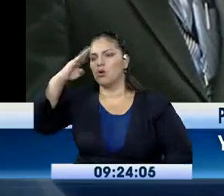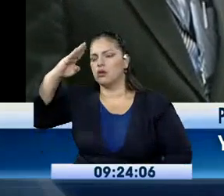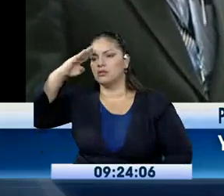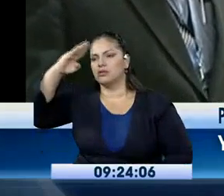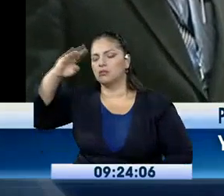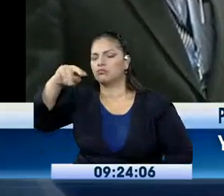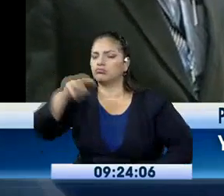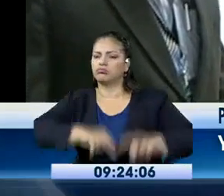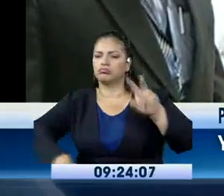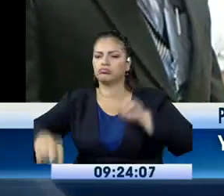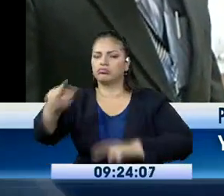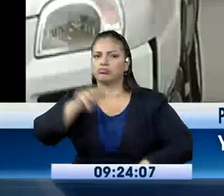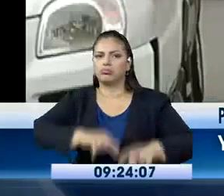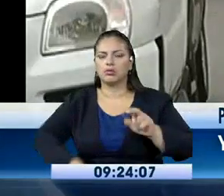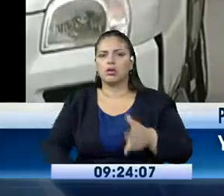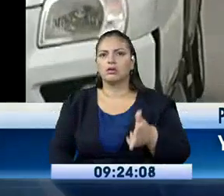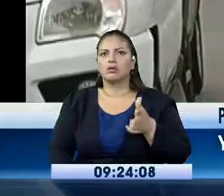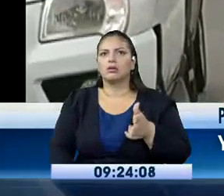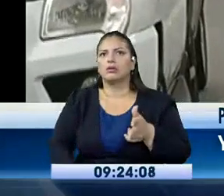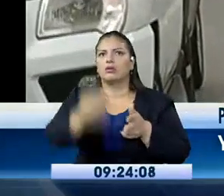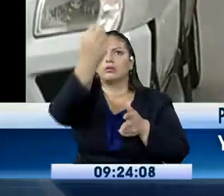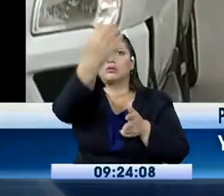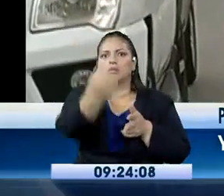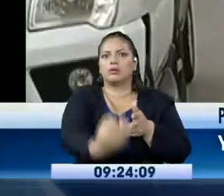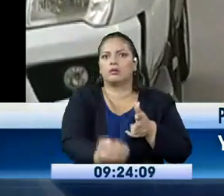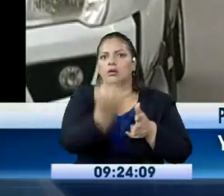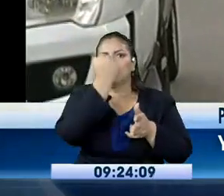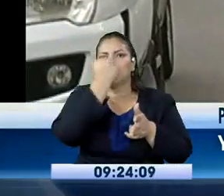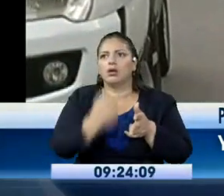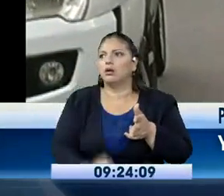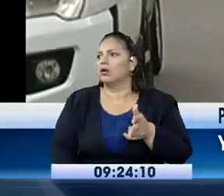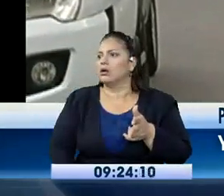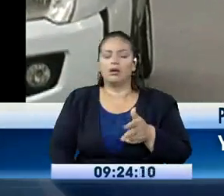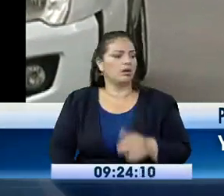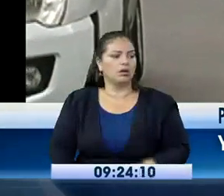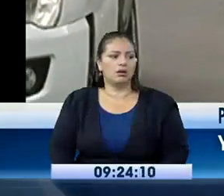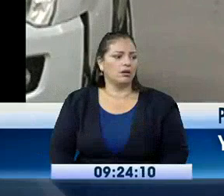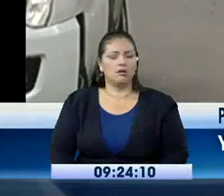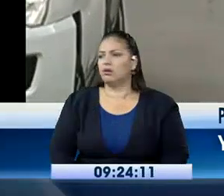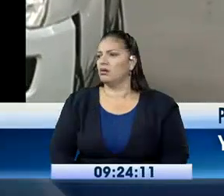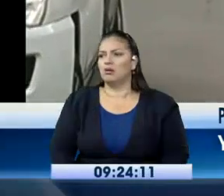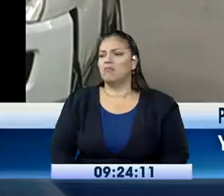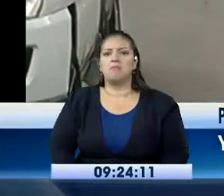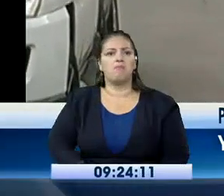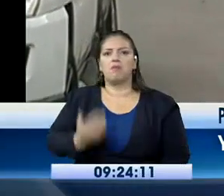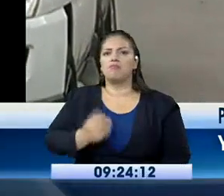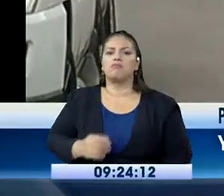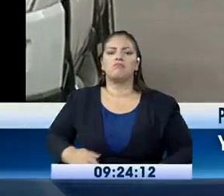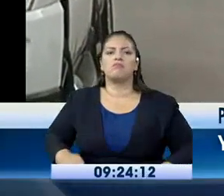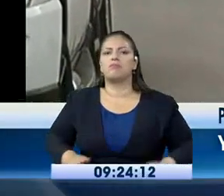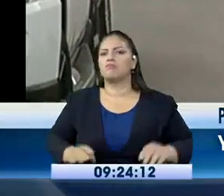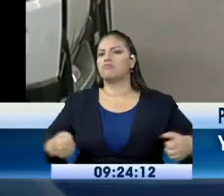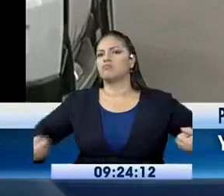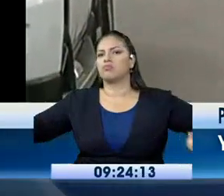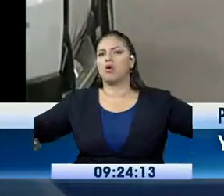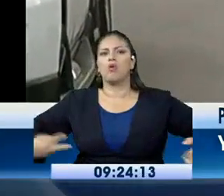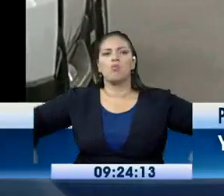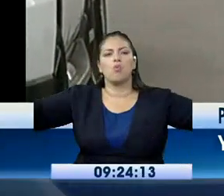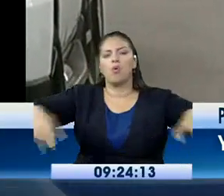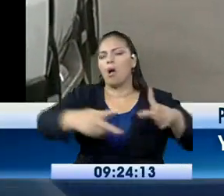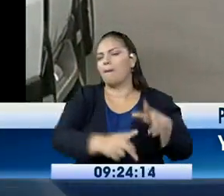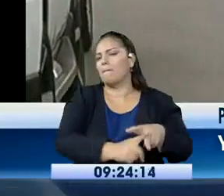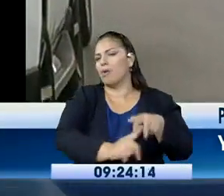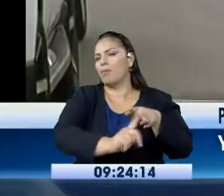sacan bote revuelto. Al percatarse los uniformados de la actitud sospechosa de los tipos, desplegaron un operativo y